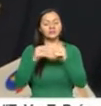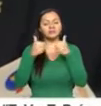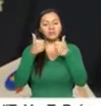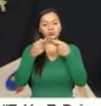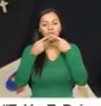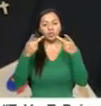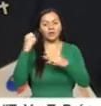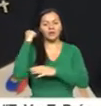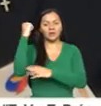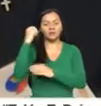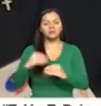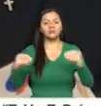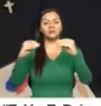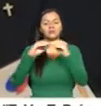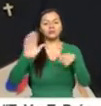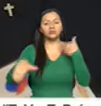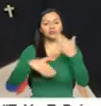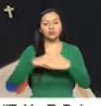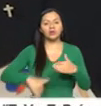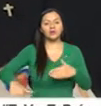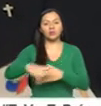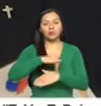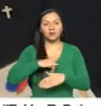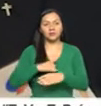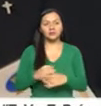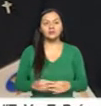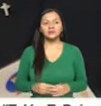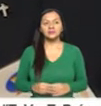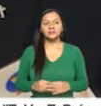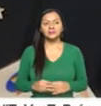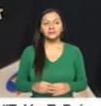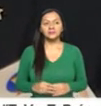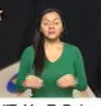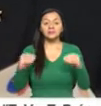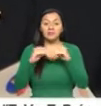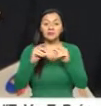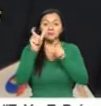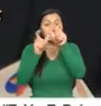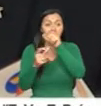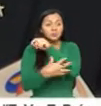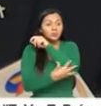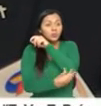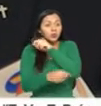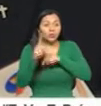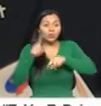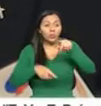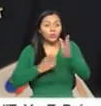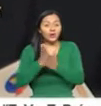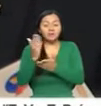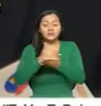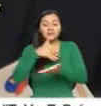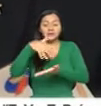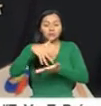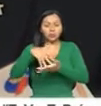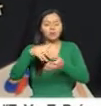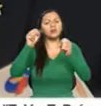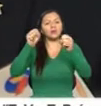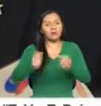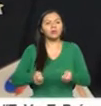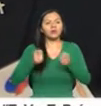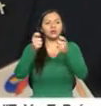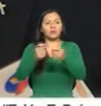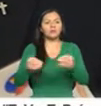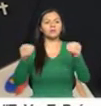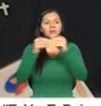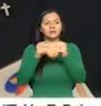sobre todo la democratización de la educación. El hecho de que estudiantes de escasos recursos económicos puedan acceder. Que no haya nadie